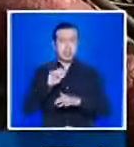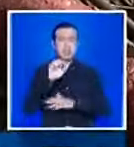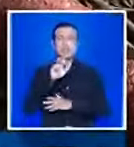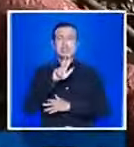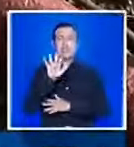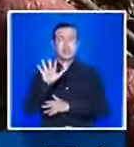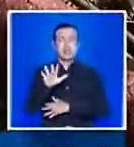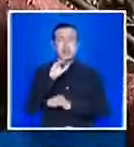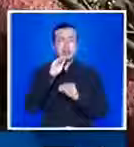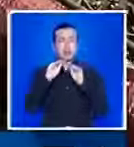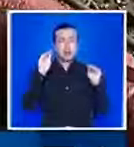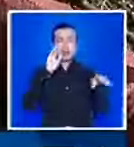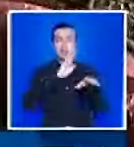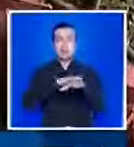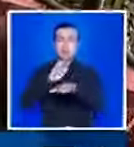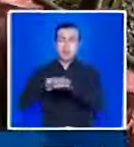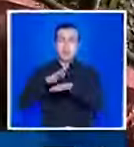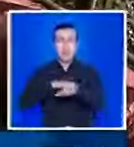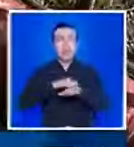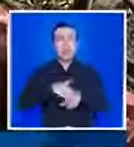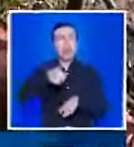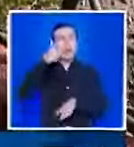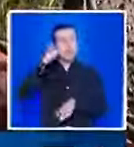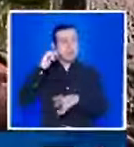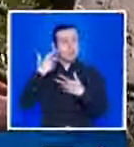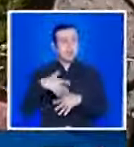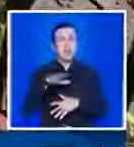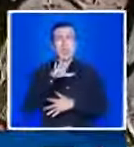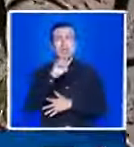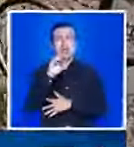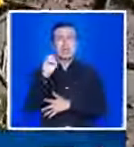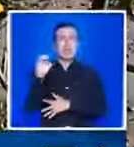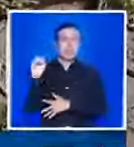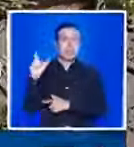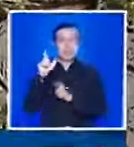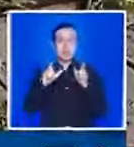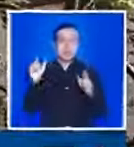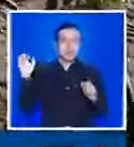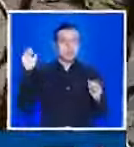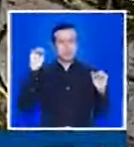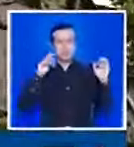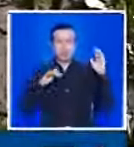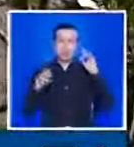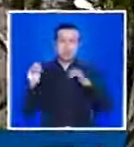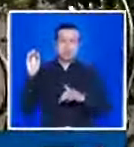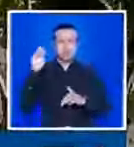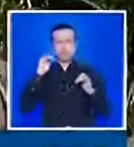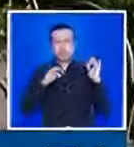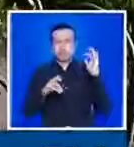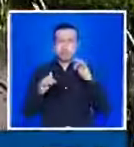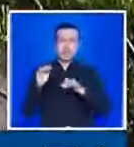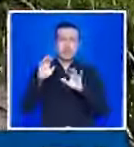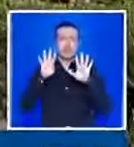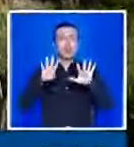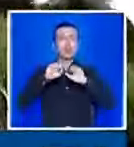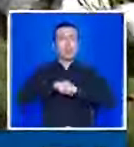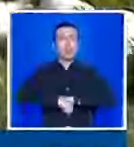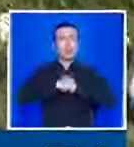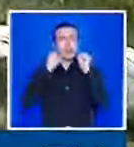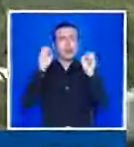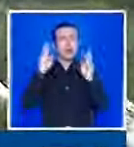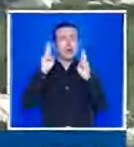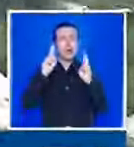mire, fueron convocadas. El día de ayer estuvimos más de 500 personas reunidas. Convocamos a las 9 de la mañana, esperemos que llegue